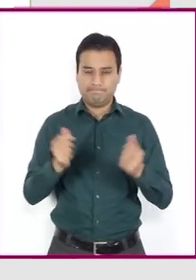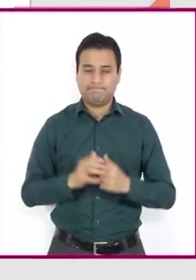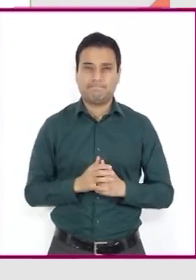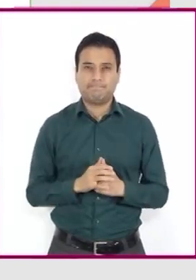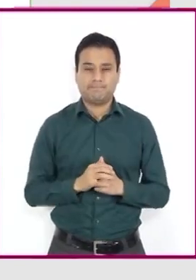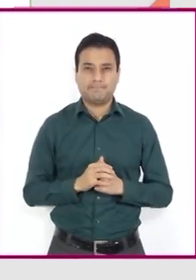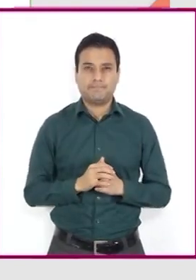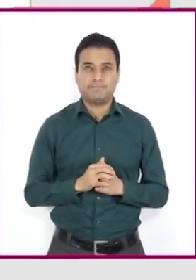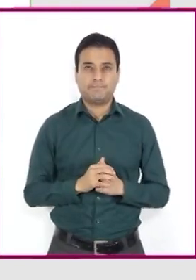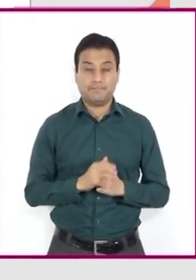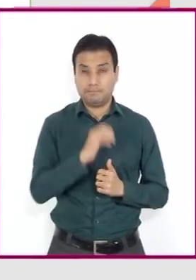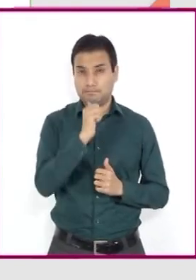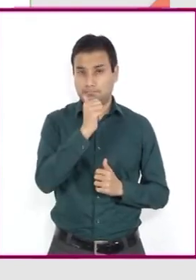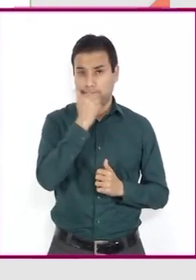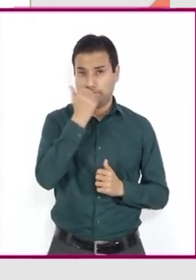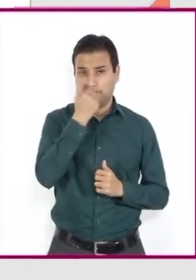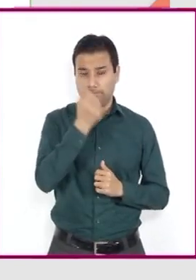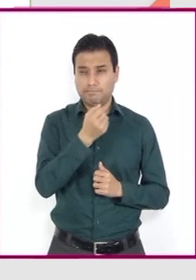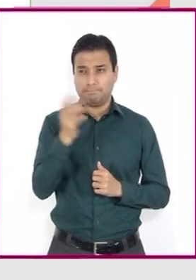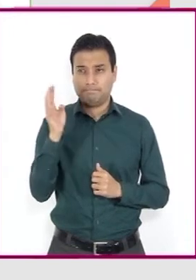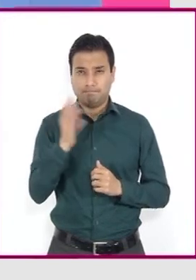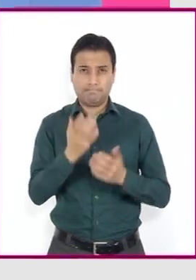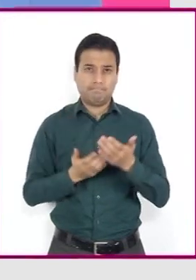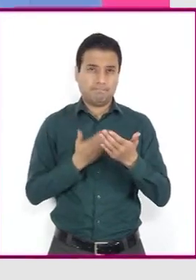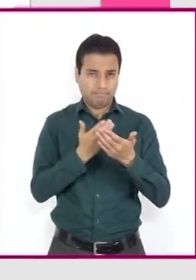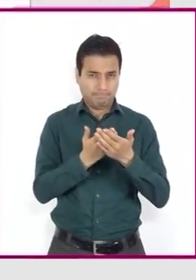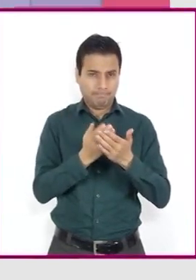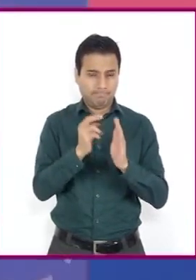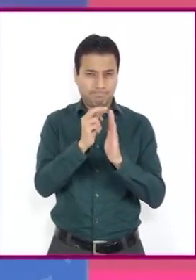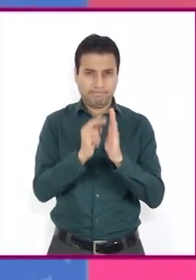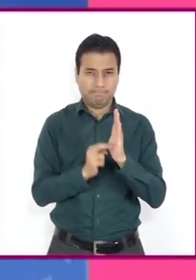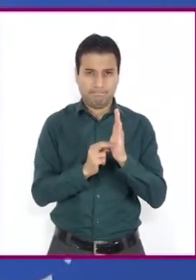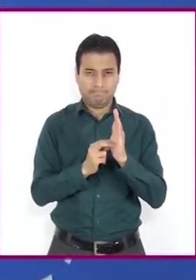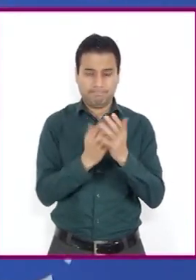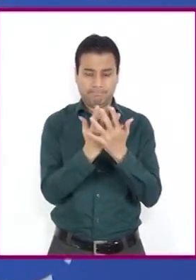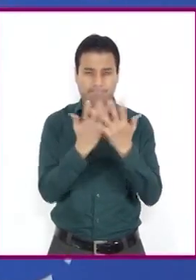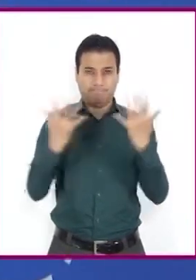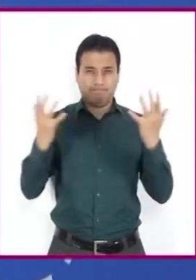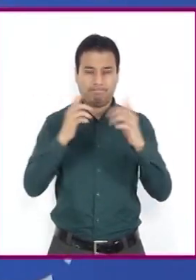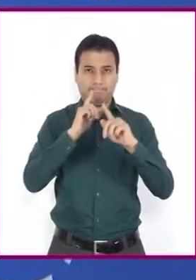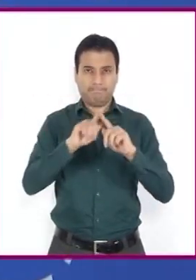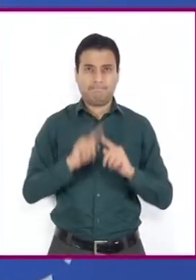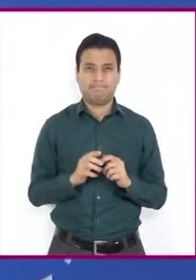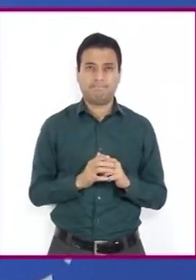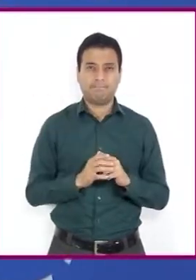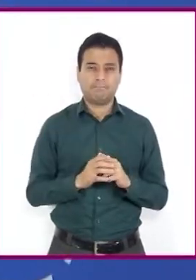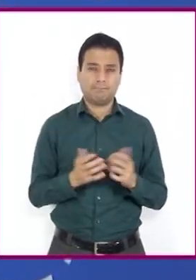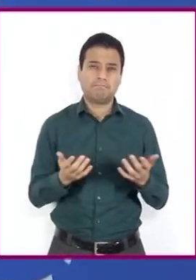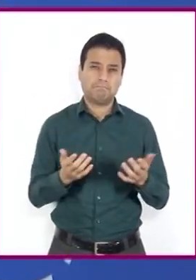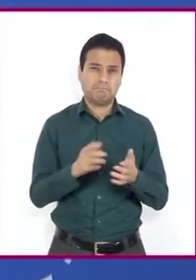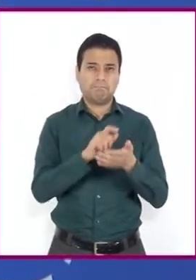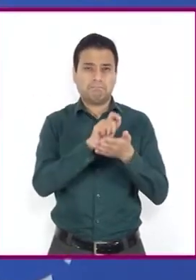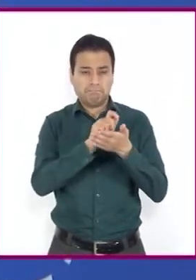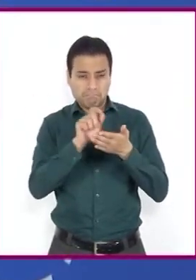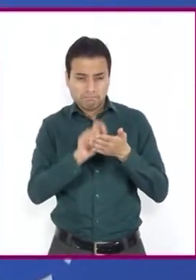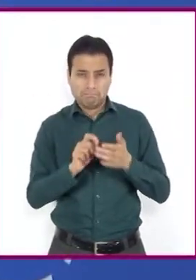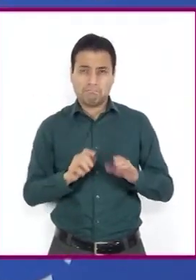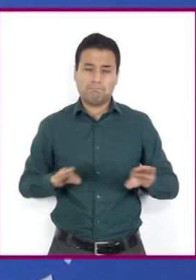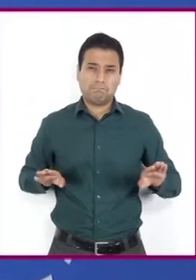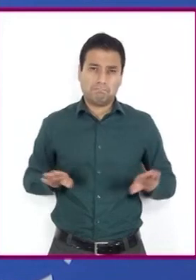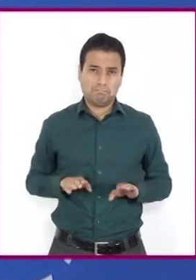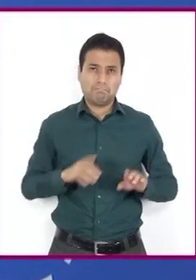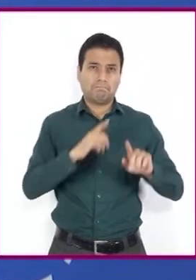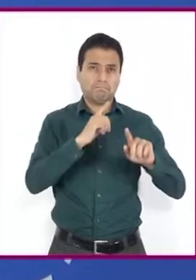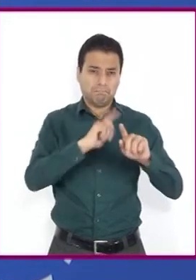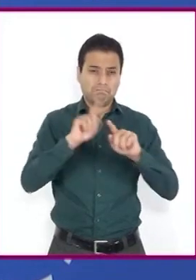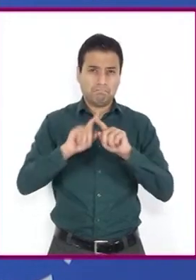ello, varios alumnos proponen reglas por redactar. Aquí la redacción puede plantear diferentes opciones, según el